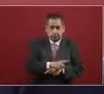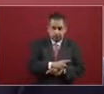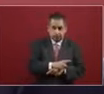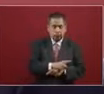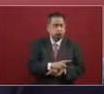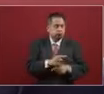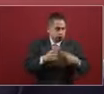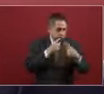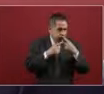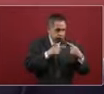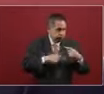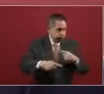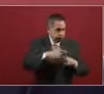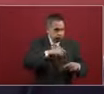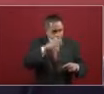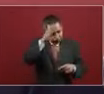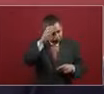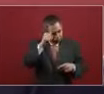se llega a un acuerdo